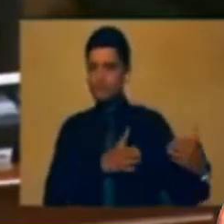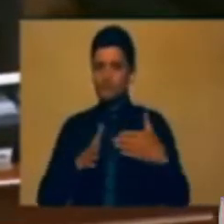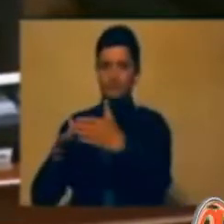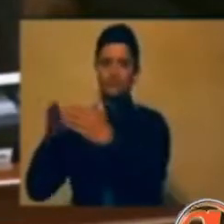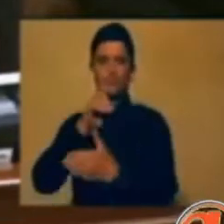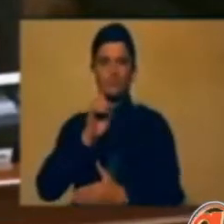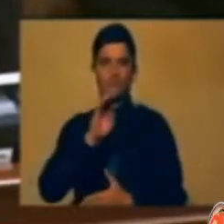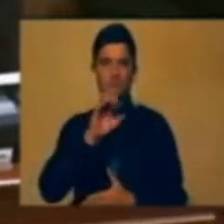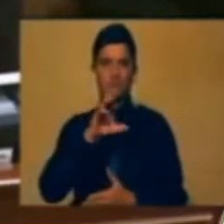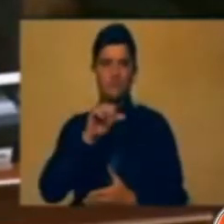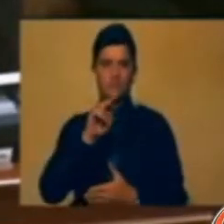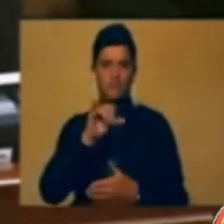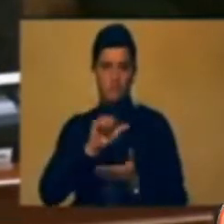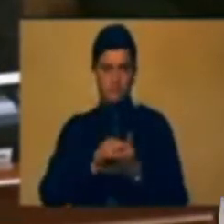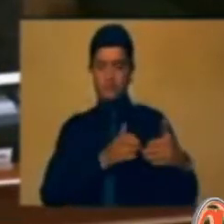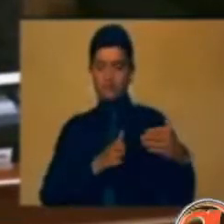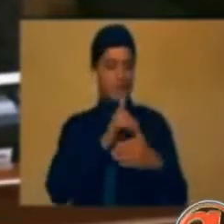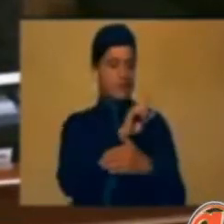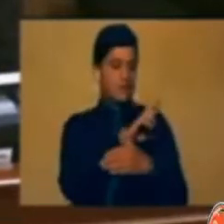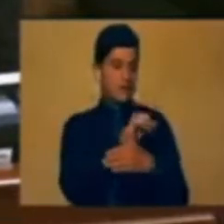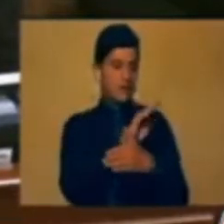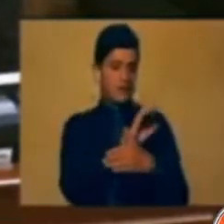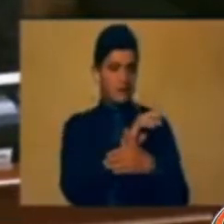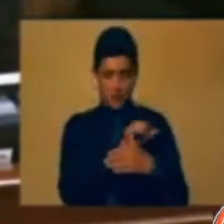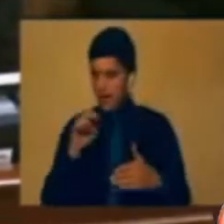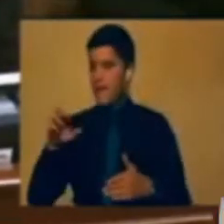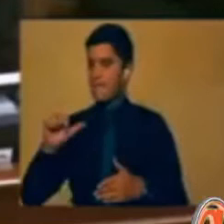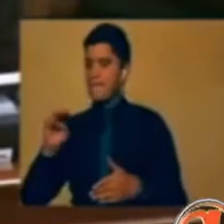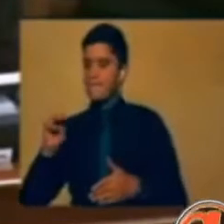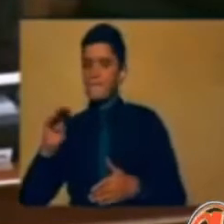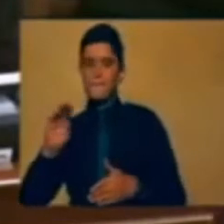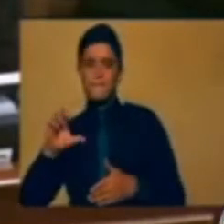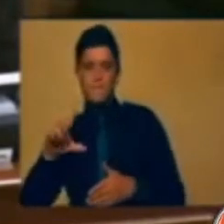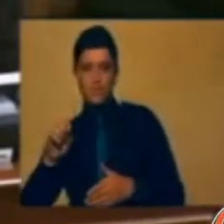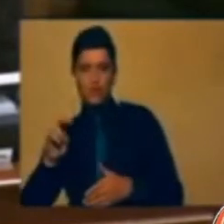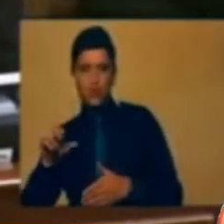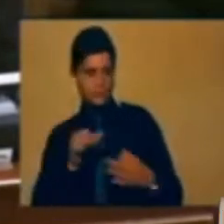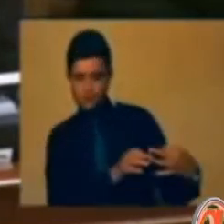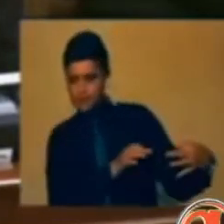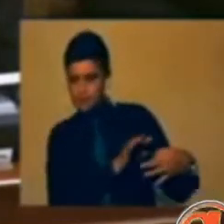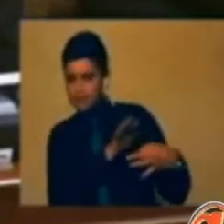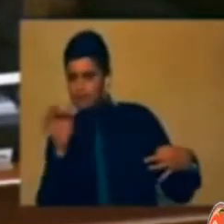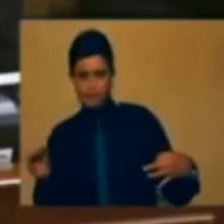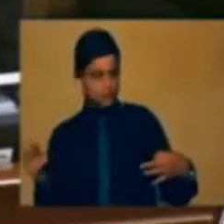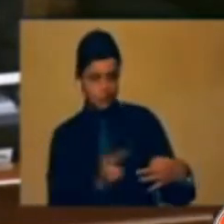tramo Saravena-Pamplona, que se convierte en una ruta clave para el